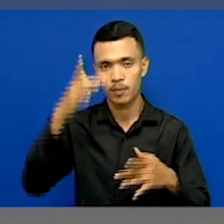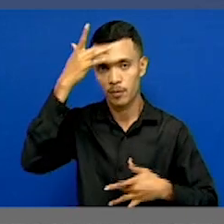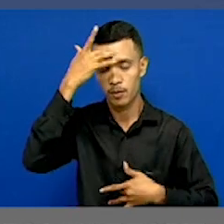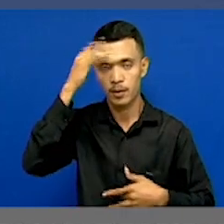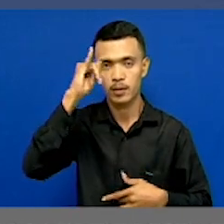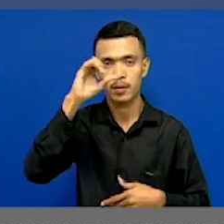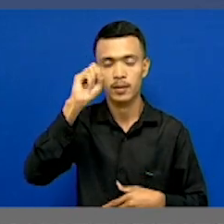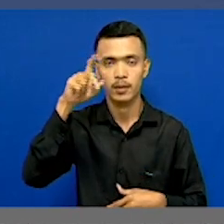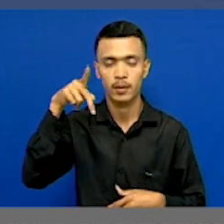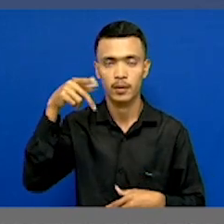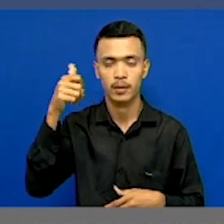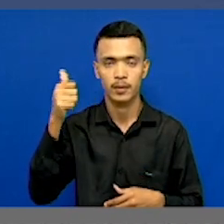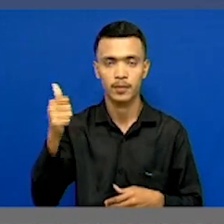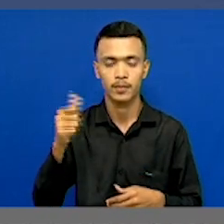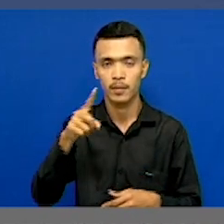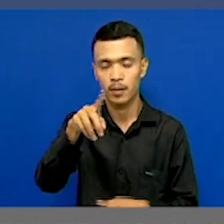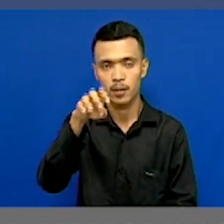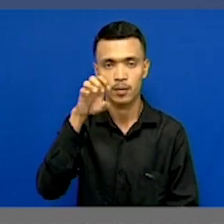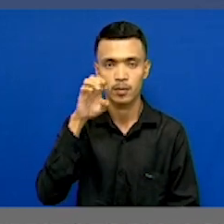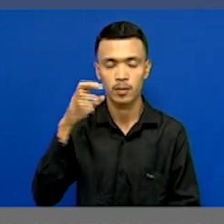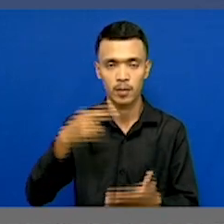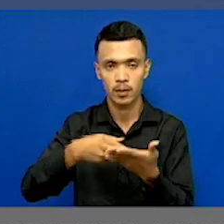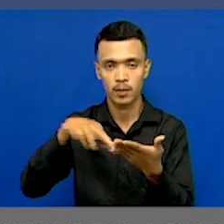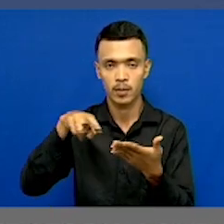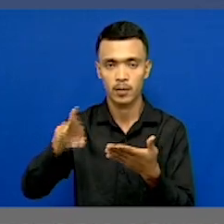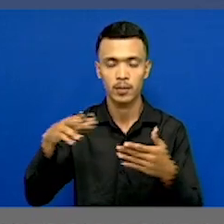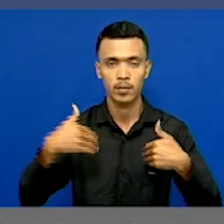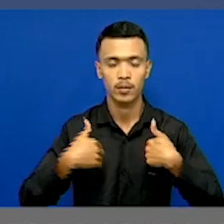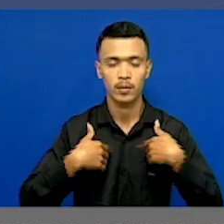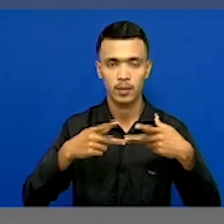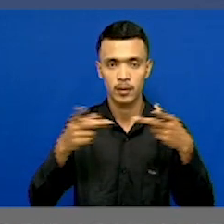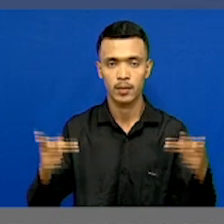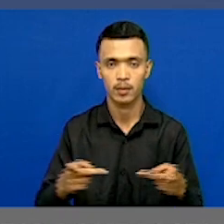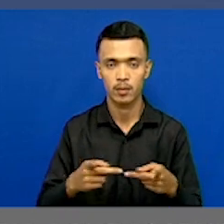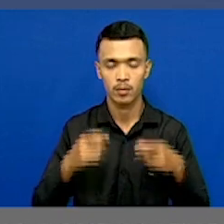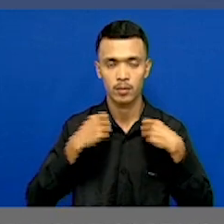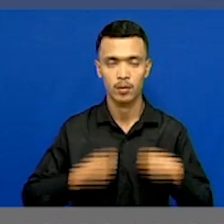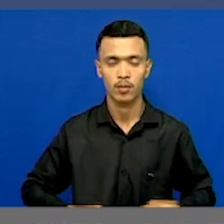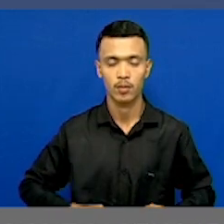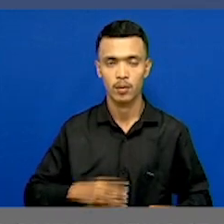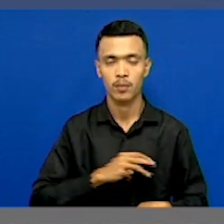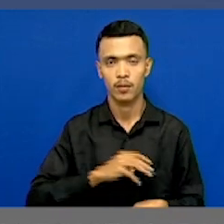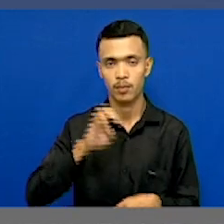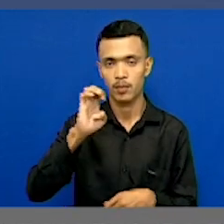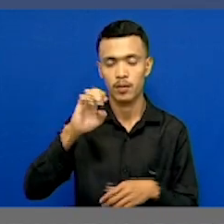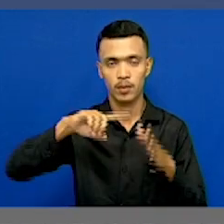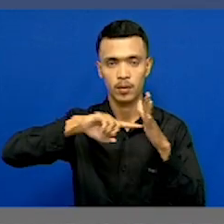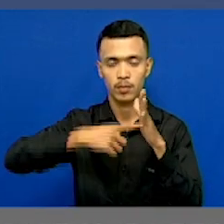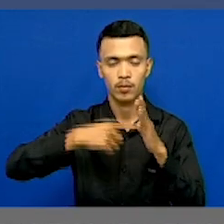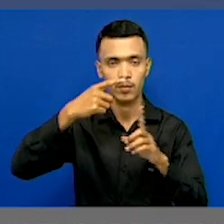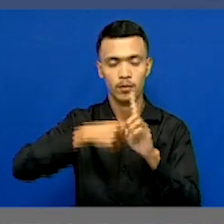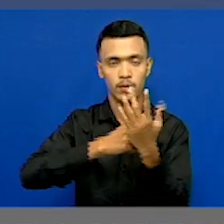Moras infecção respiratória aguda, a tosse resin, resiste e centro de saúde mobisi, husi fulan zuilu tinangne.